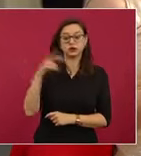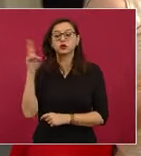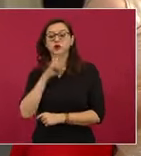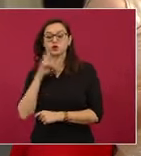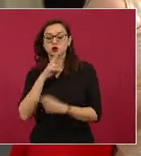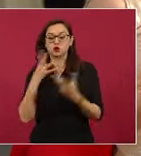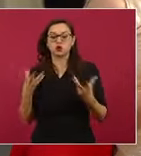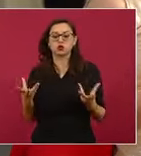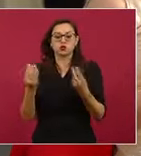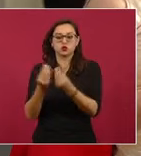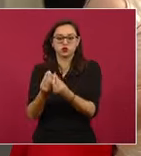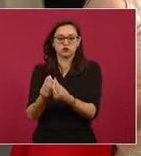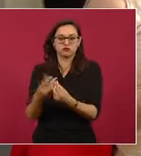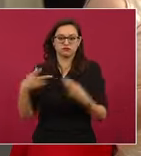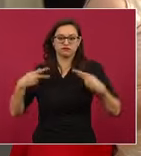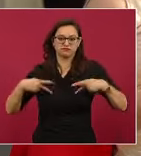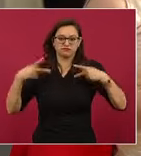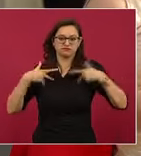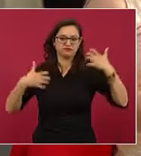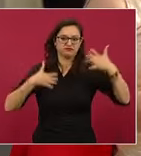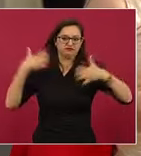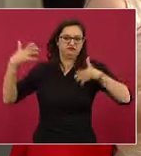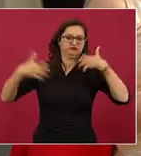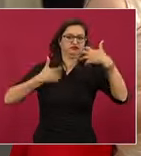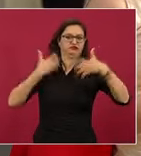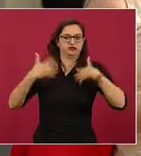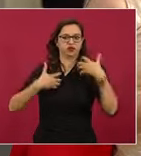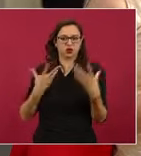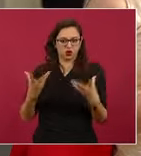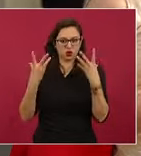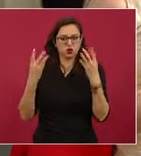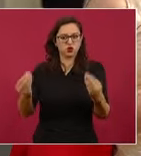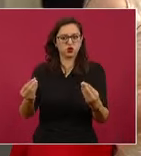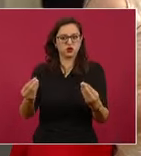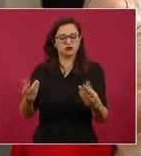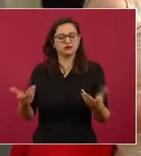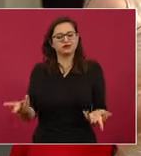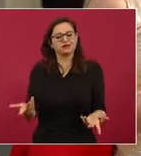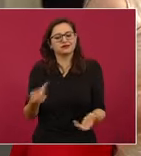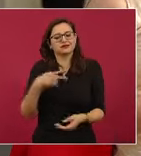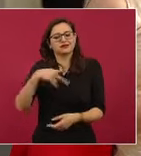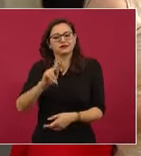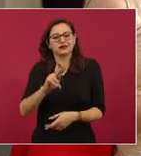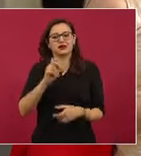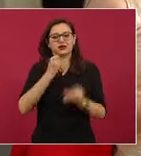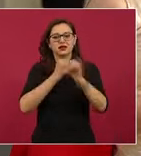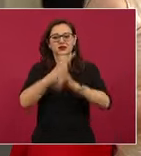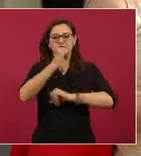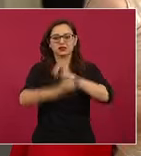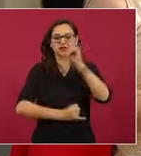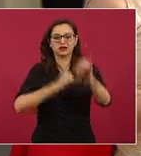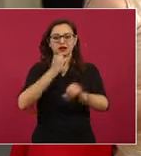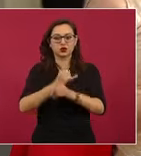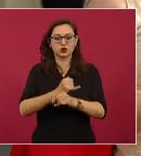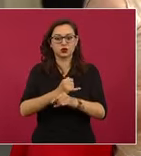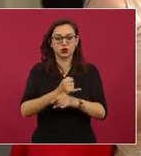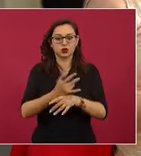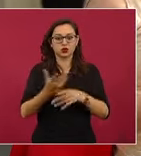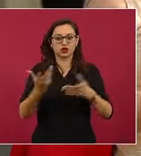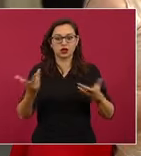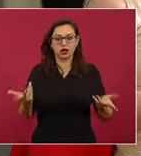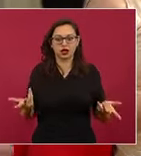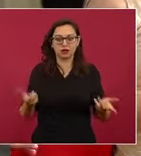gente estaba muy enojada, pero pues también los medios de información internacional rusos que están en México pues desbloquea